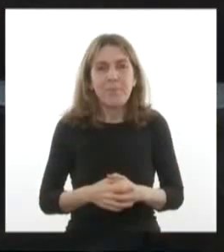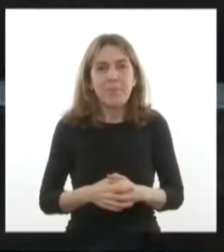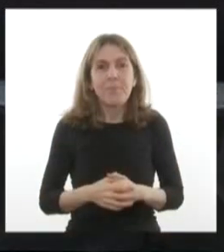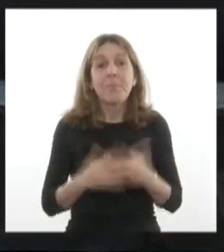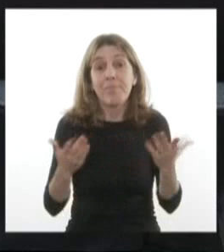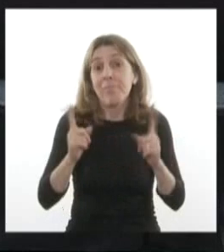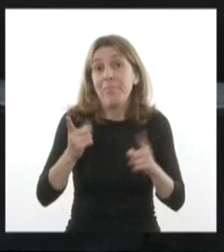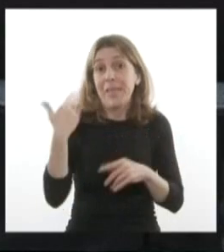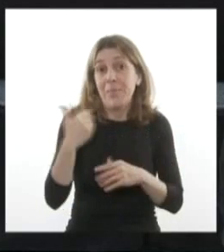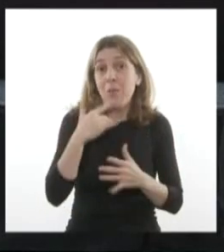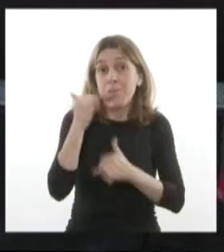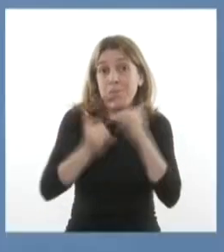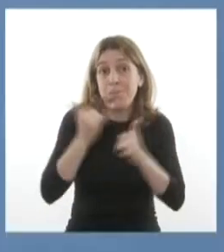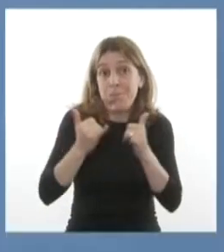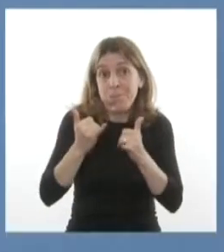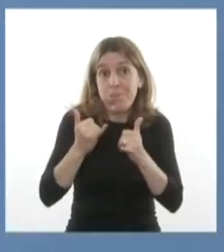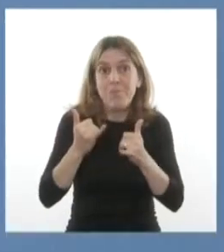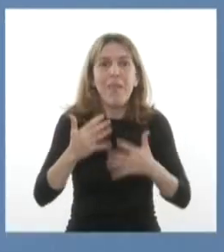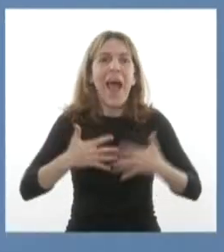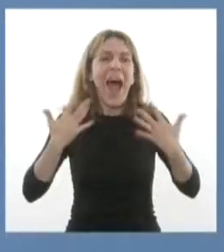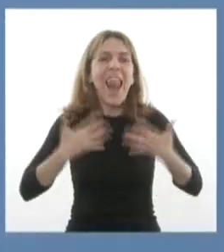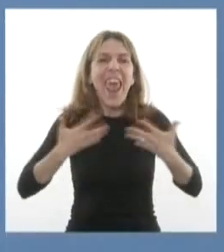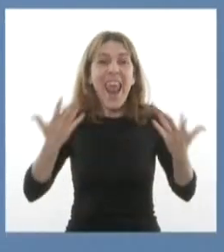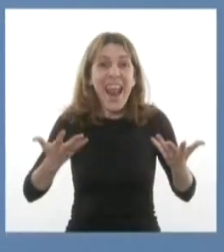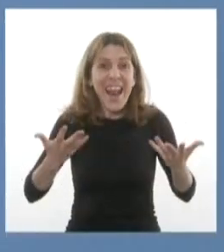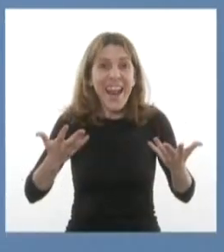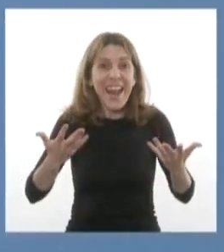con estas palabras, con la alegría que me da